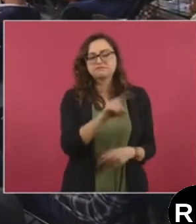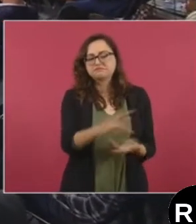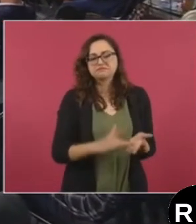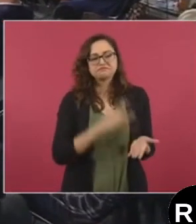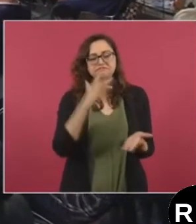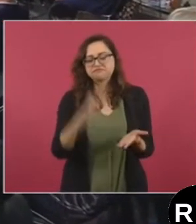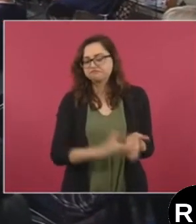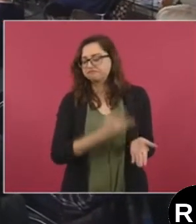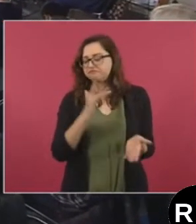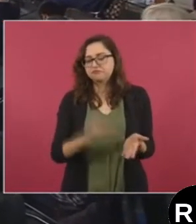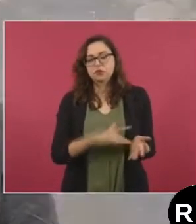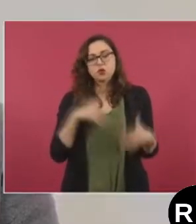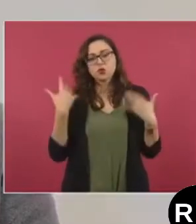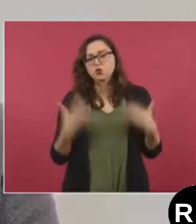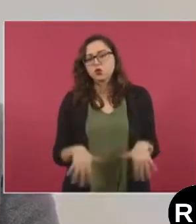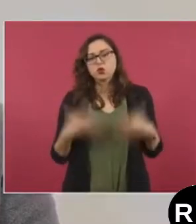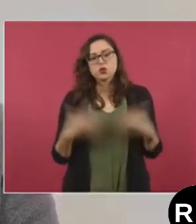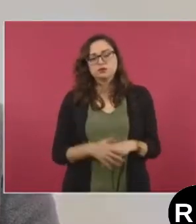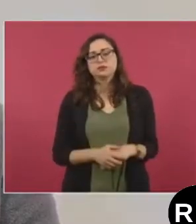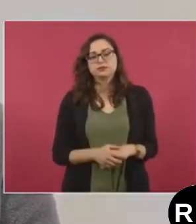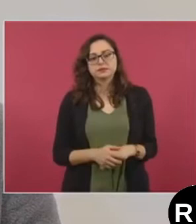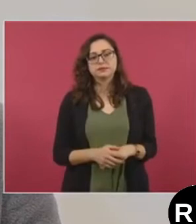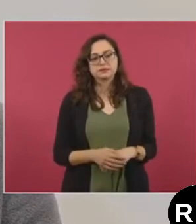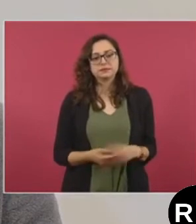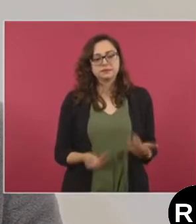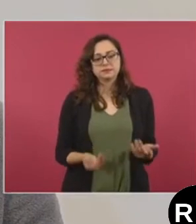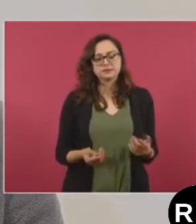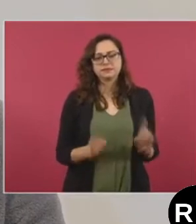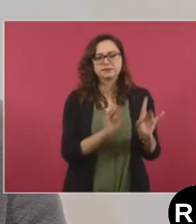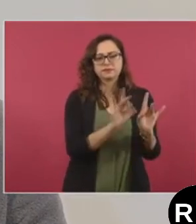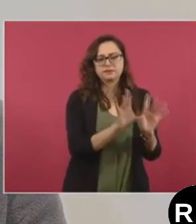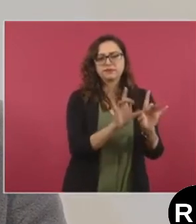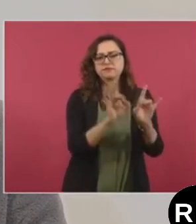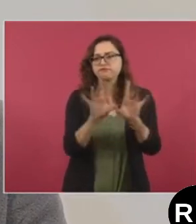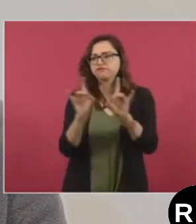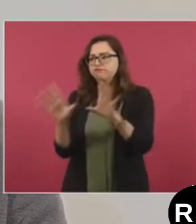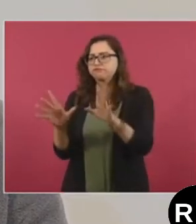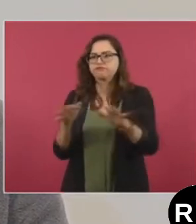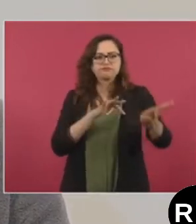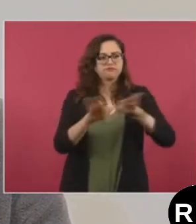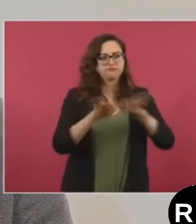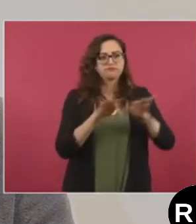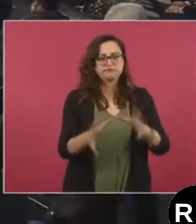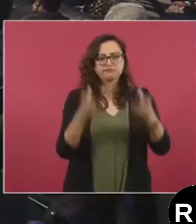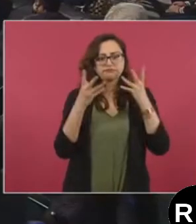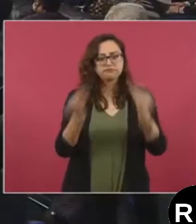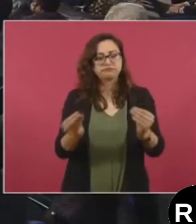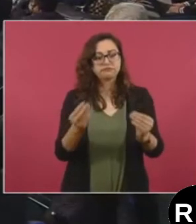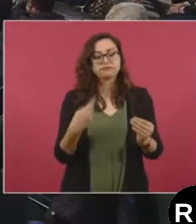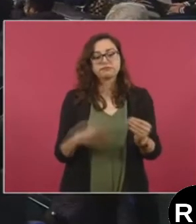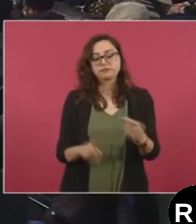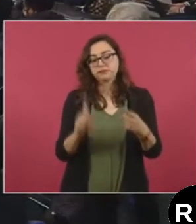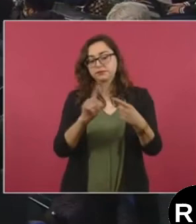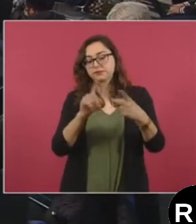varias cosas, pero hay cuatro que son centrales y las vamos a seguir haciendo